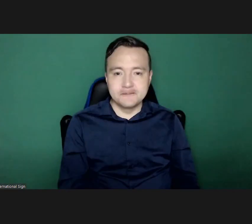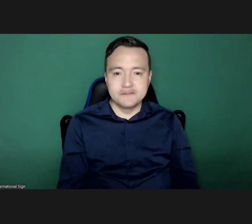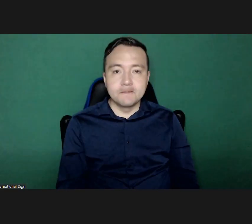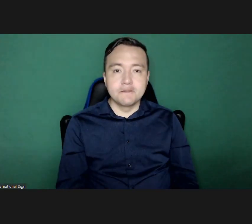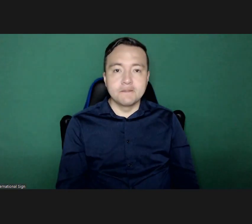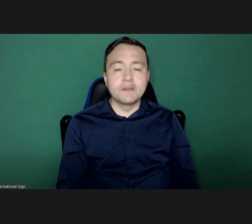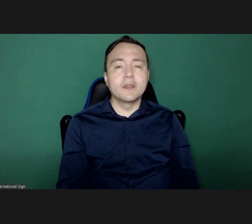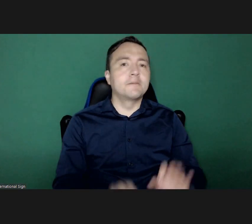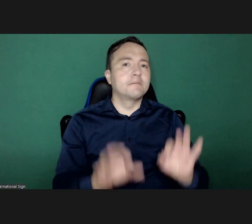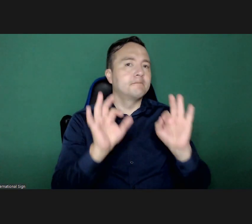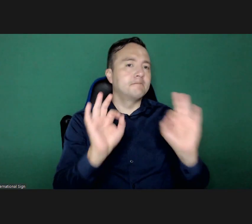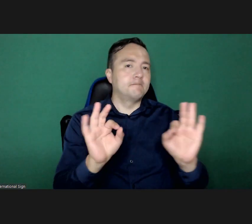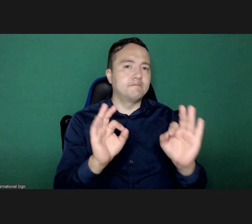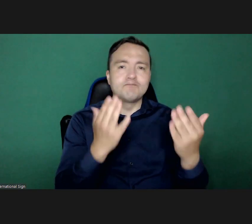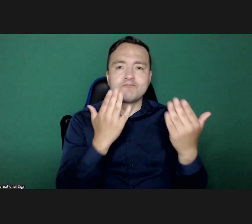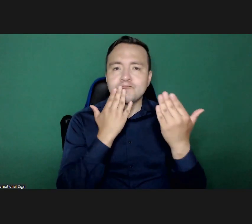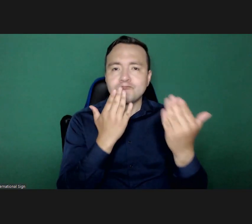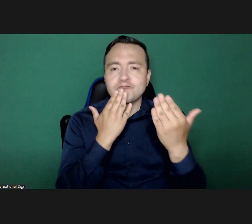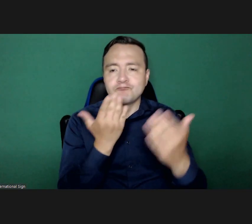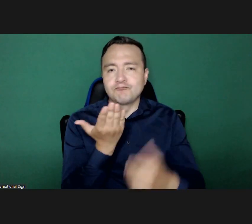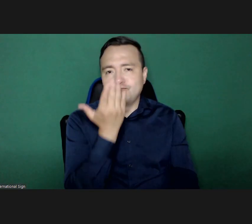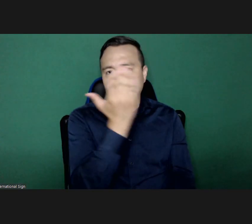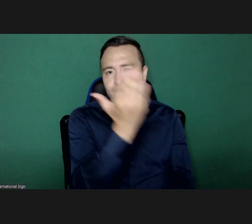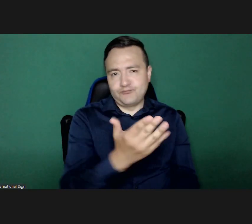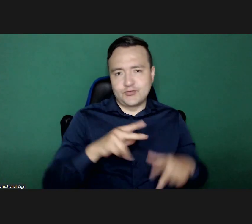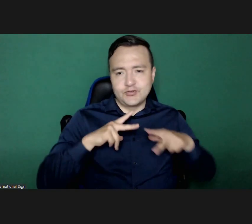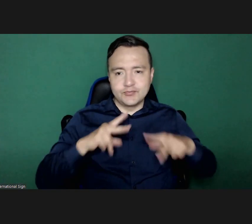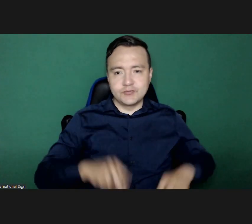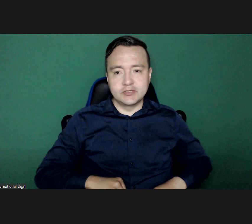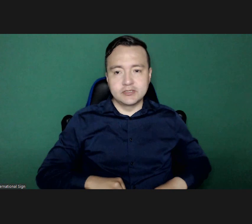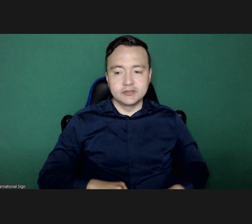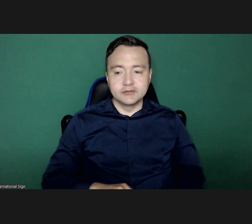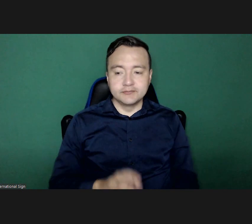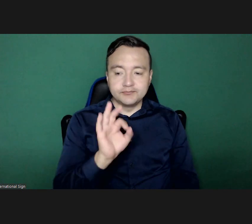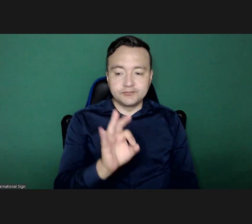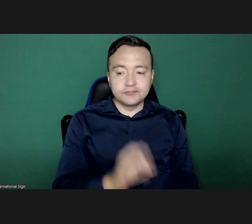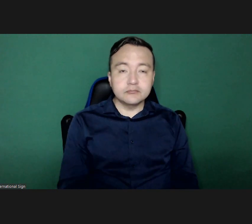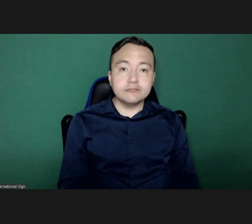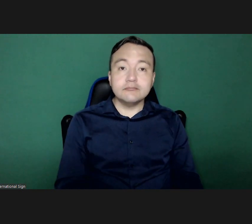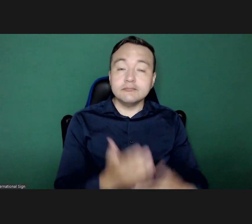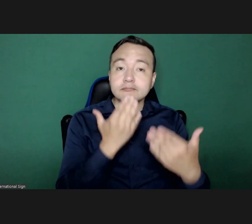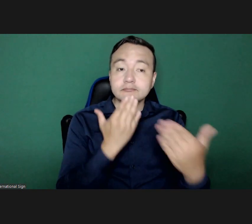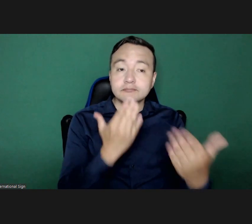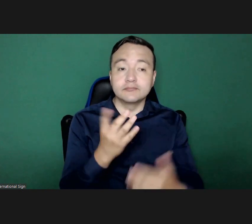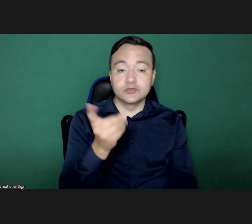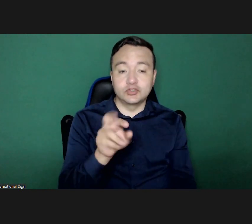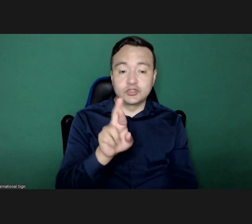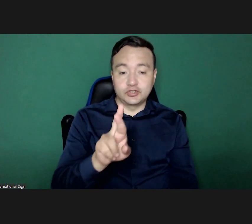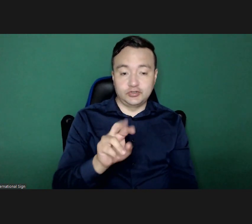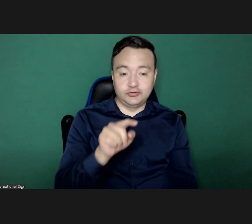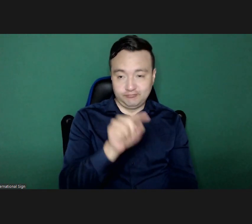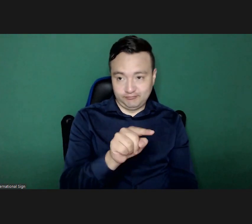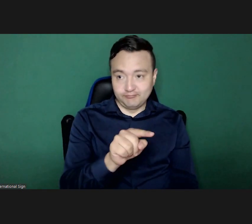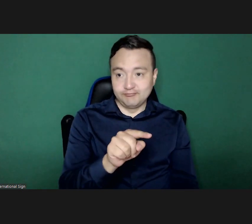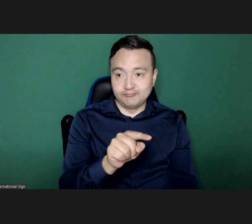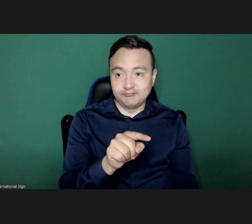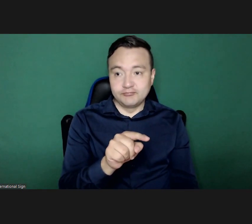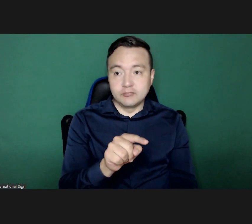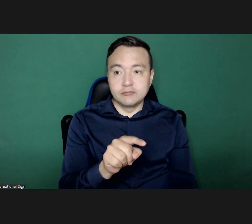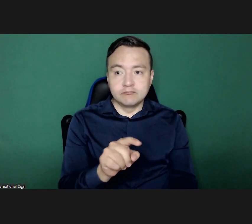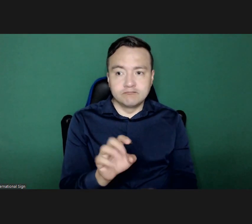Muchísimas gracias, señor ministro. Muchas gracias, doctor Kaftan, por su presentación tan excelente sobre